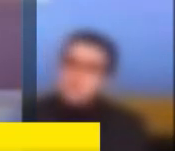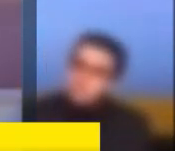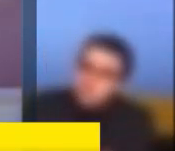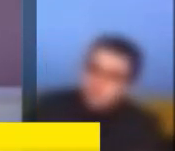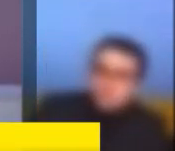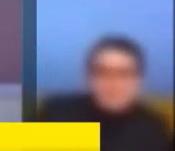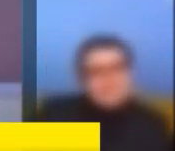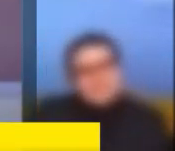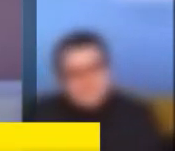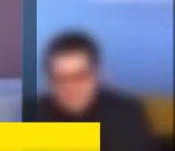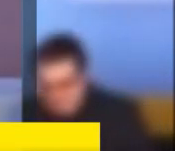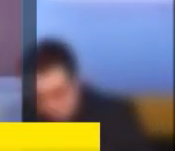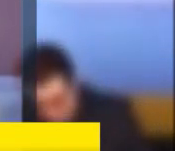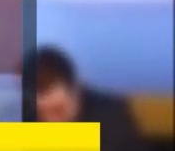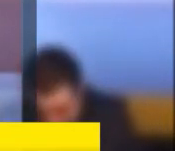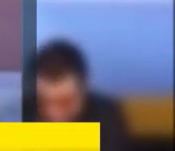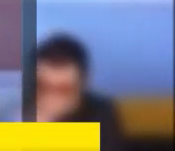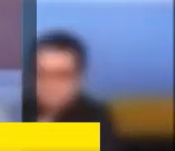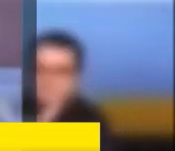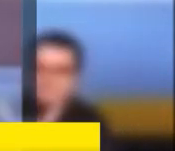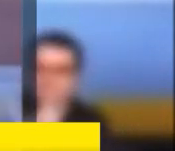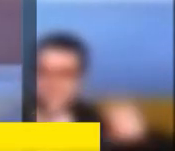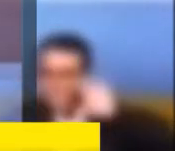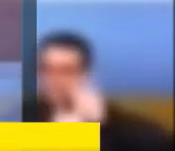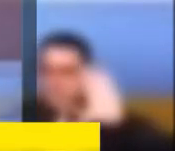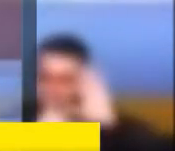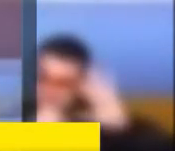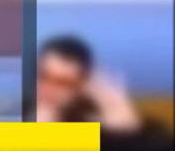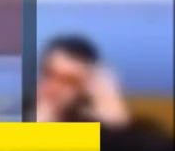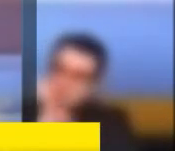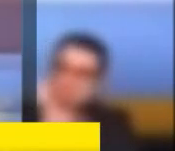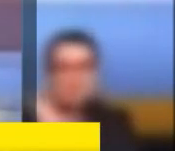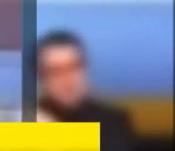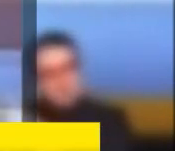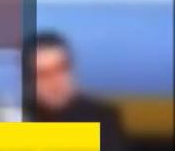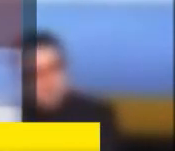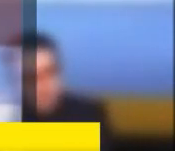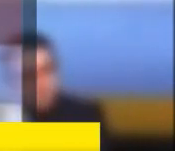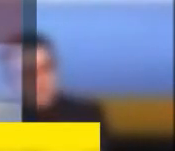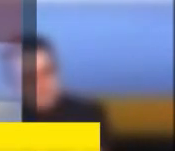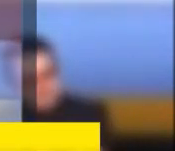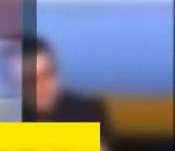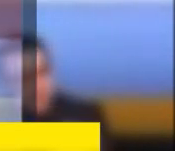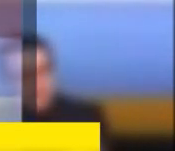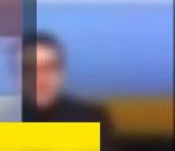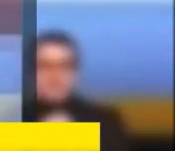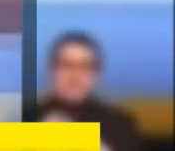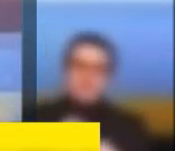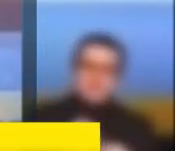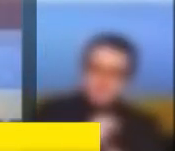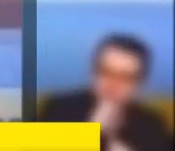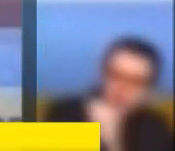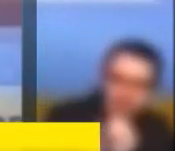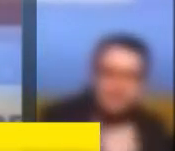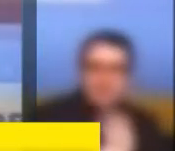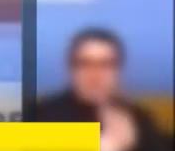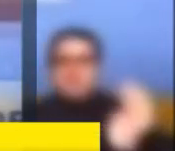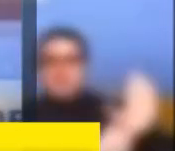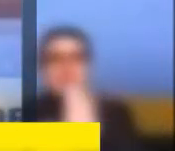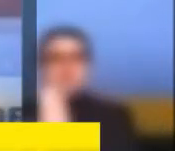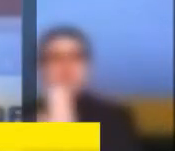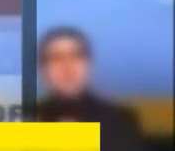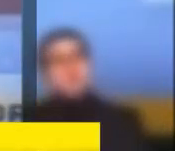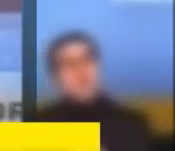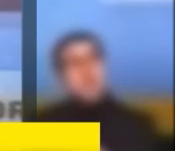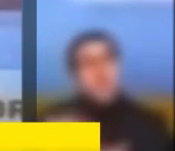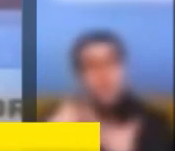y es una vida suya destacada y libre y fantástica, claro, pero si hay dificultades, el